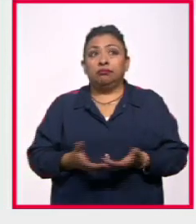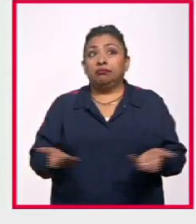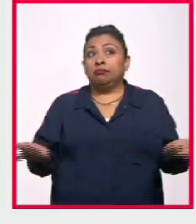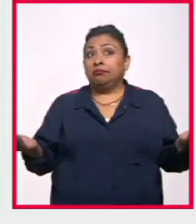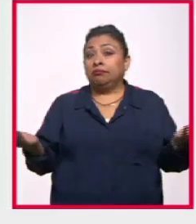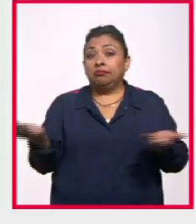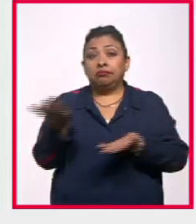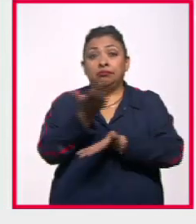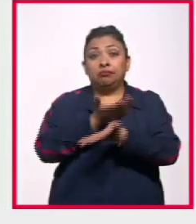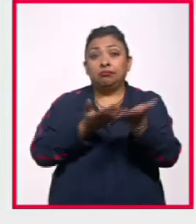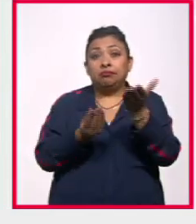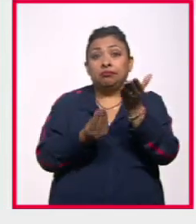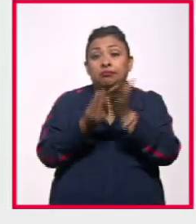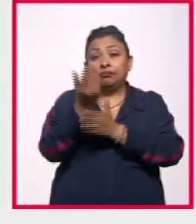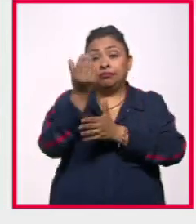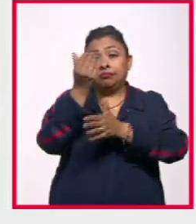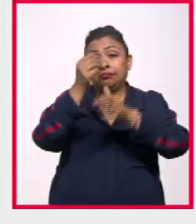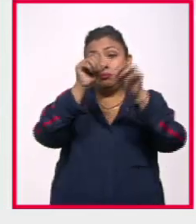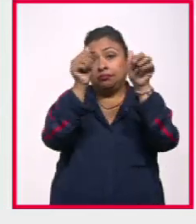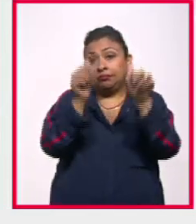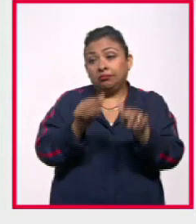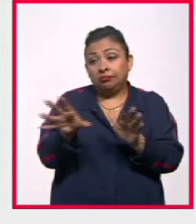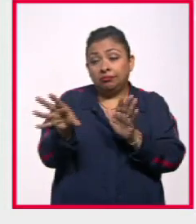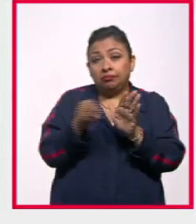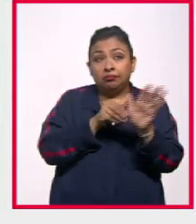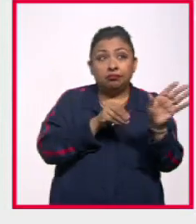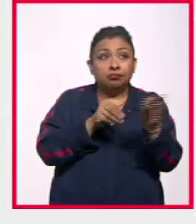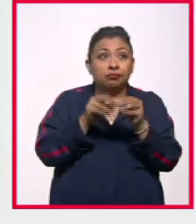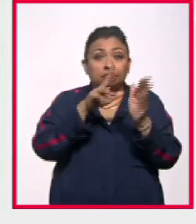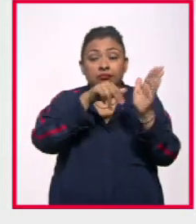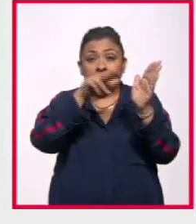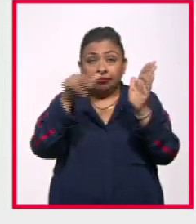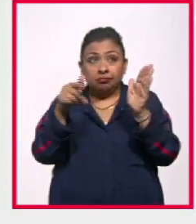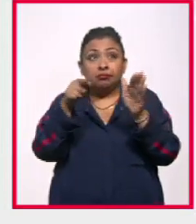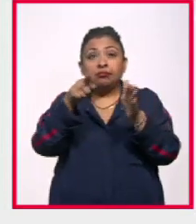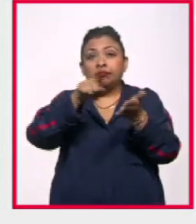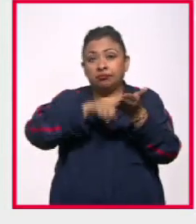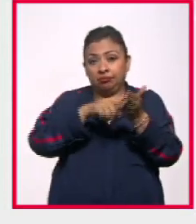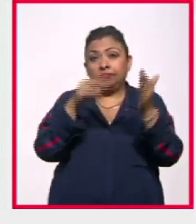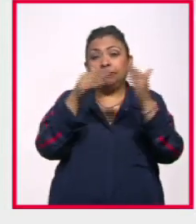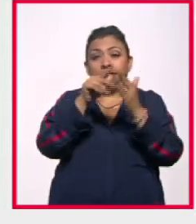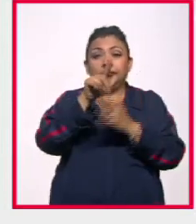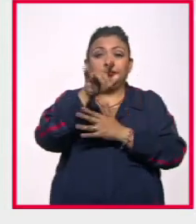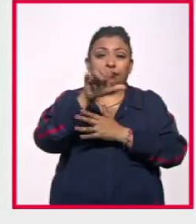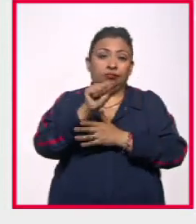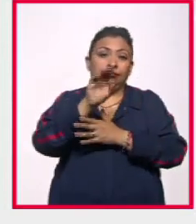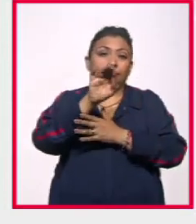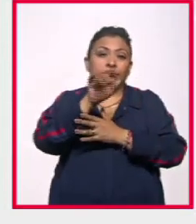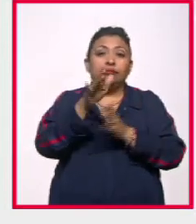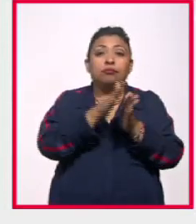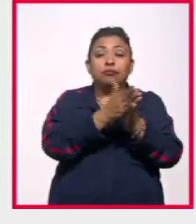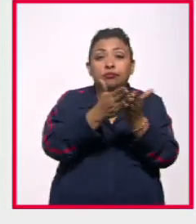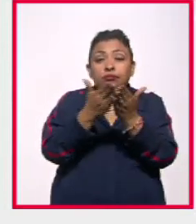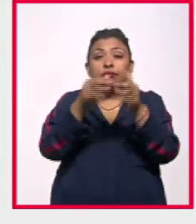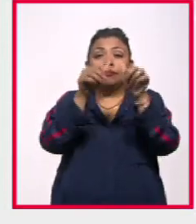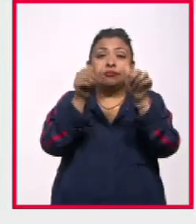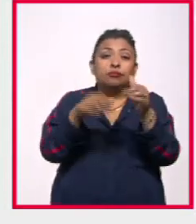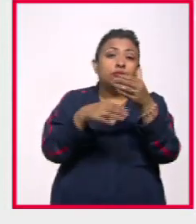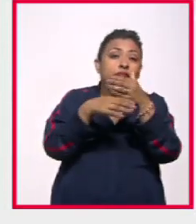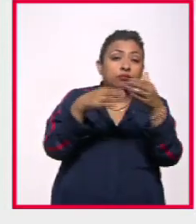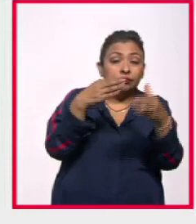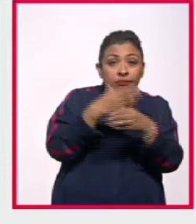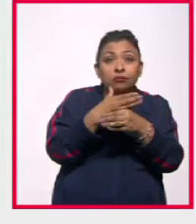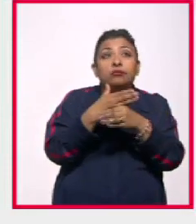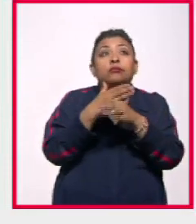Bueno, y conviviendo estas nuevas obras con reproducciones de pinturas que están ahí en la casa de Luis Barragán, con libros de arte, con objetos